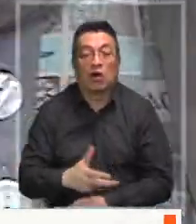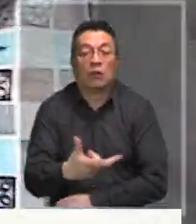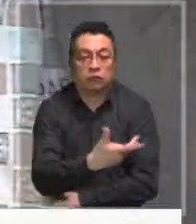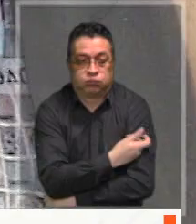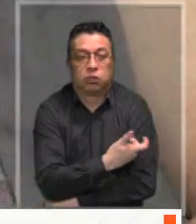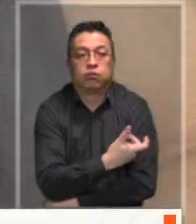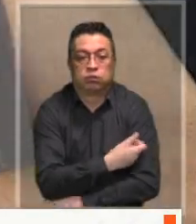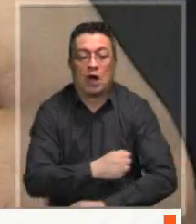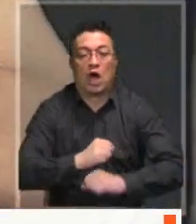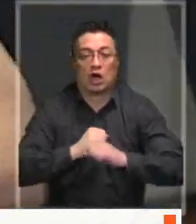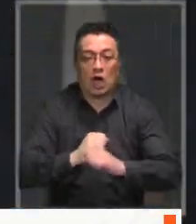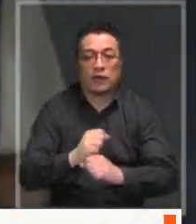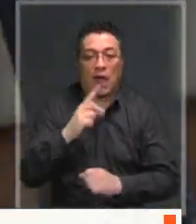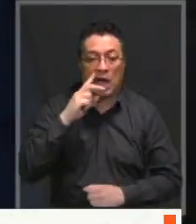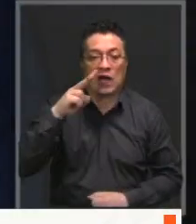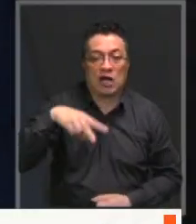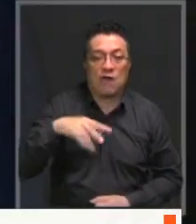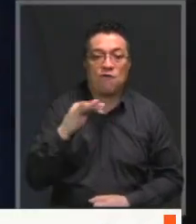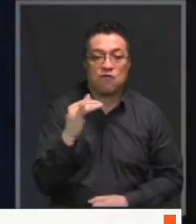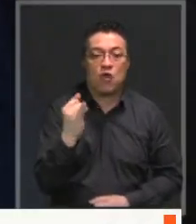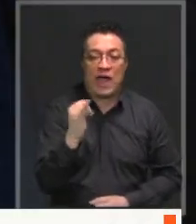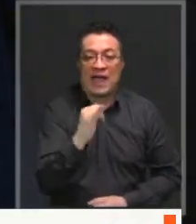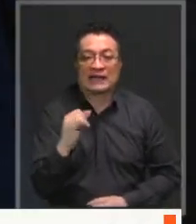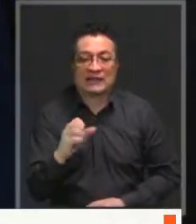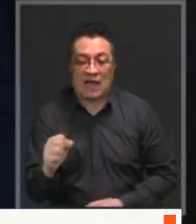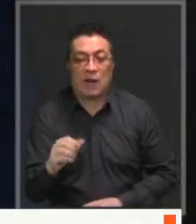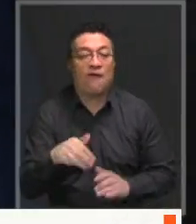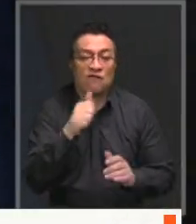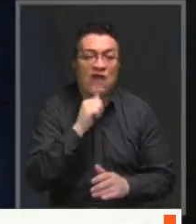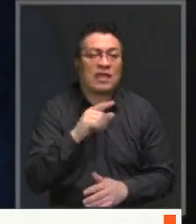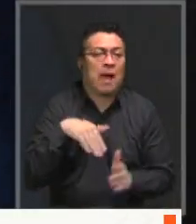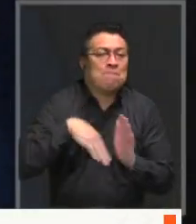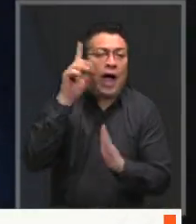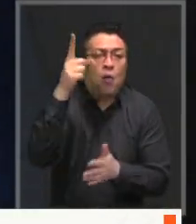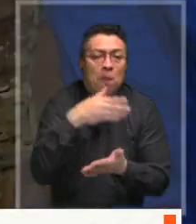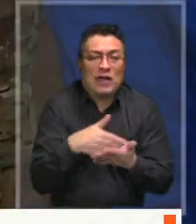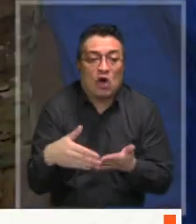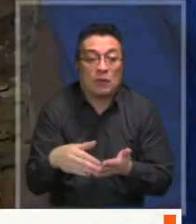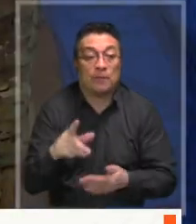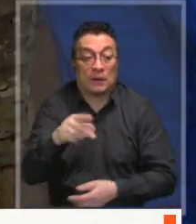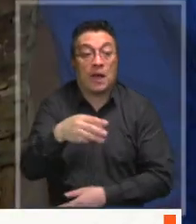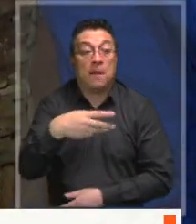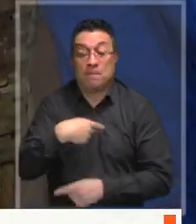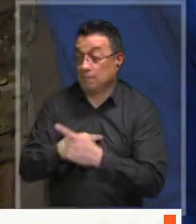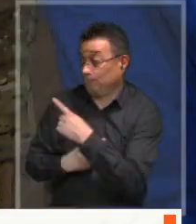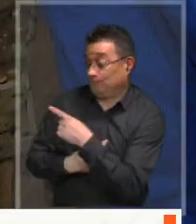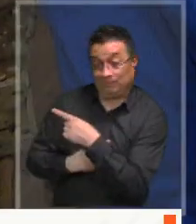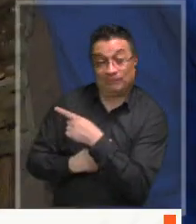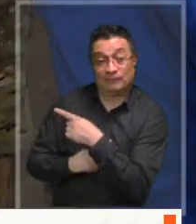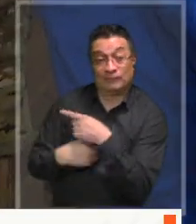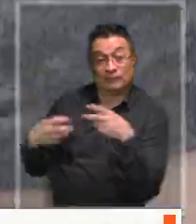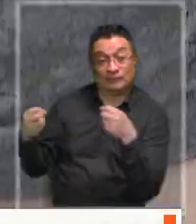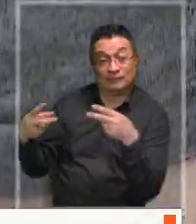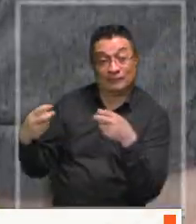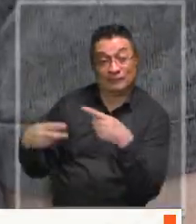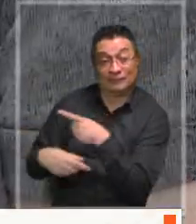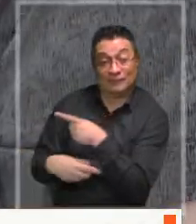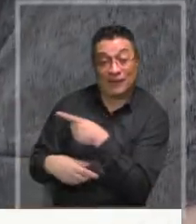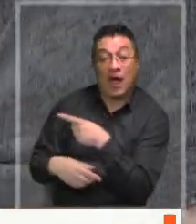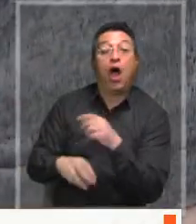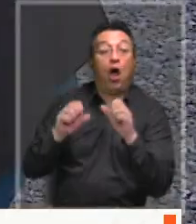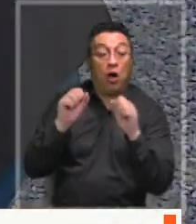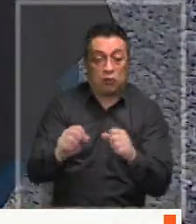en contra de la influenza. Falta más de 1 millón. En mevacuno.gob.cl puede revisar los puntos